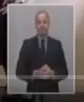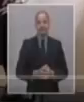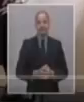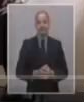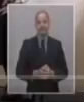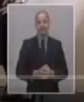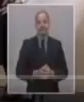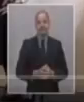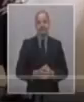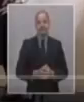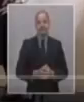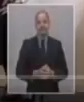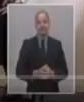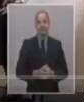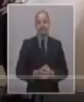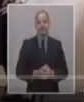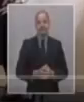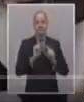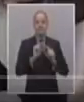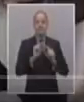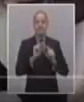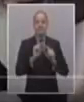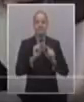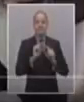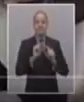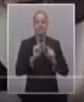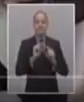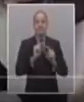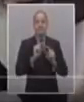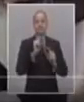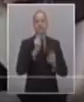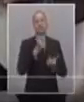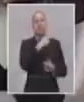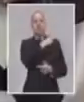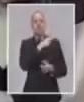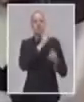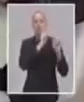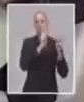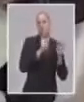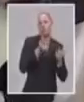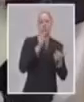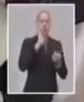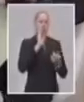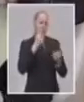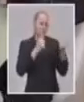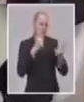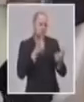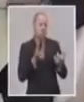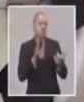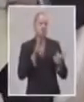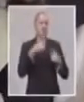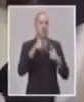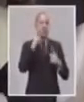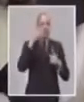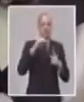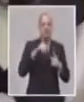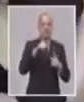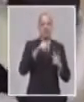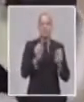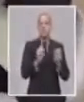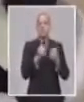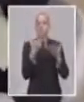Tengo minuto 13:43, a ver qué dijeron. Va para allá. Pero también mucha producción de